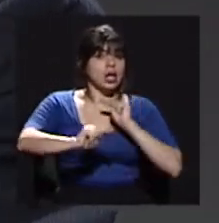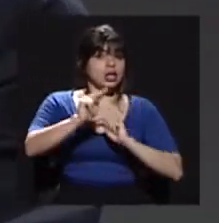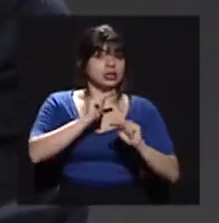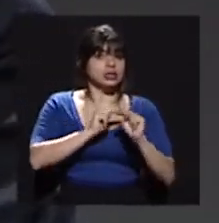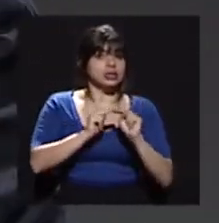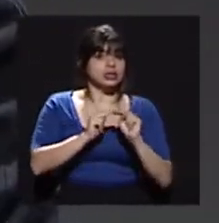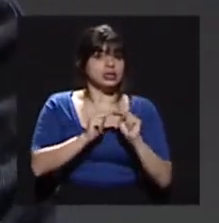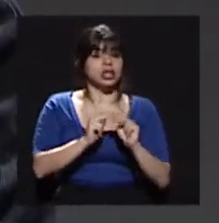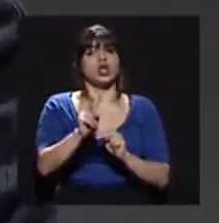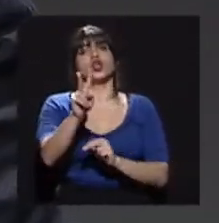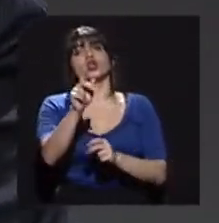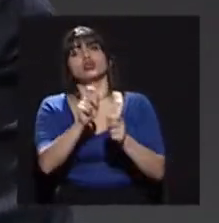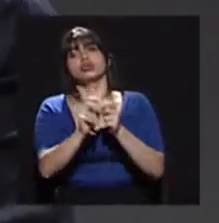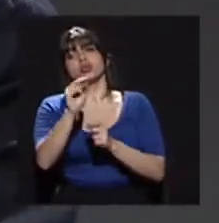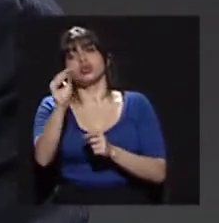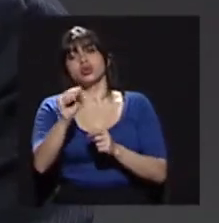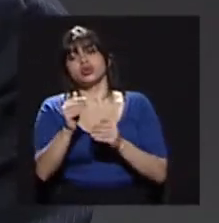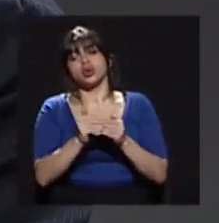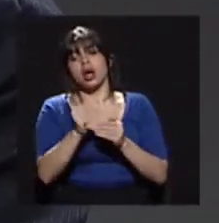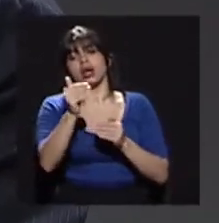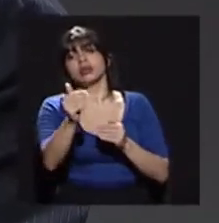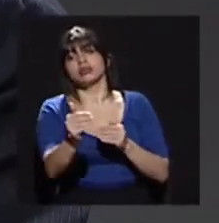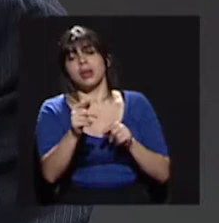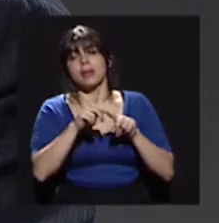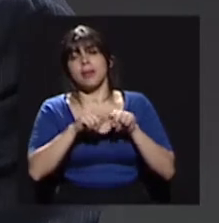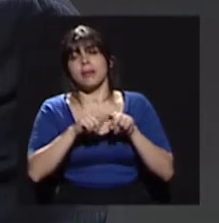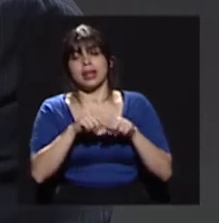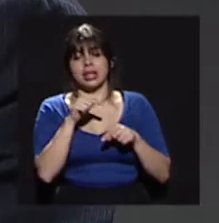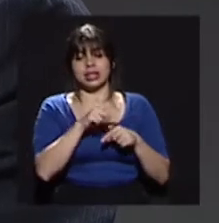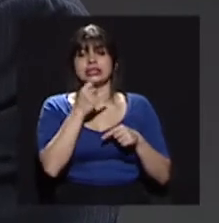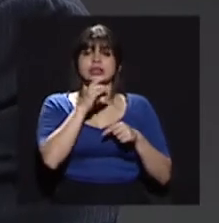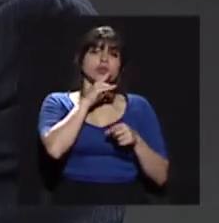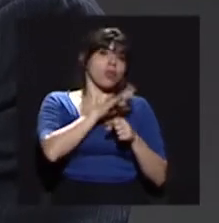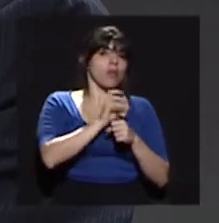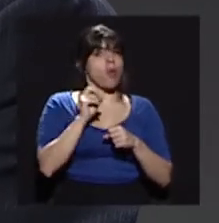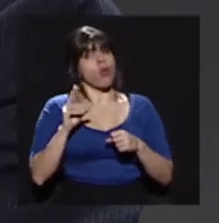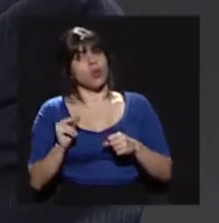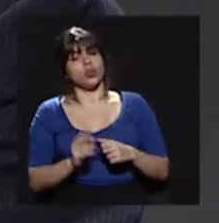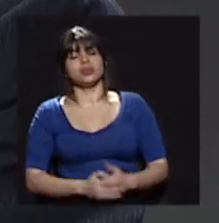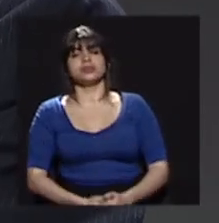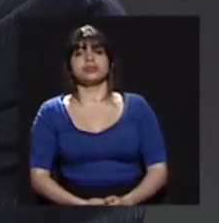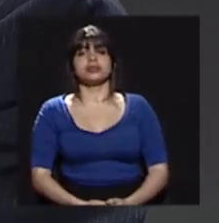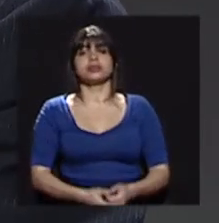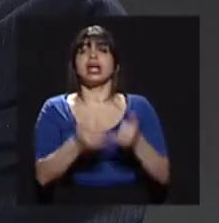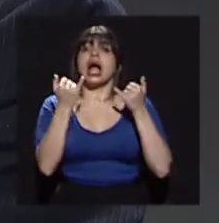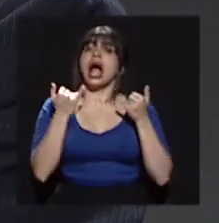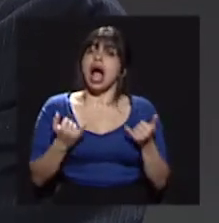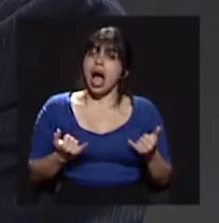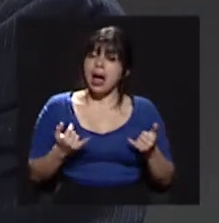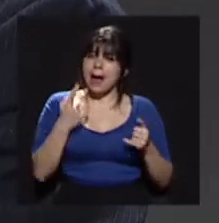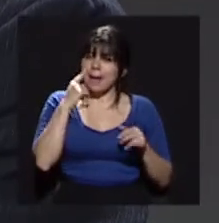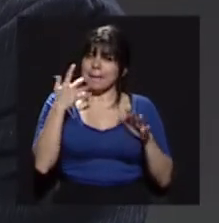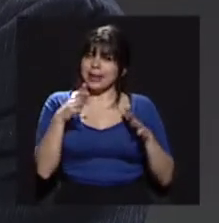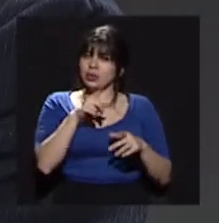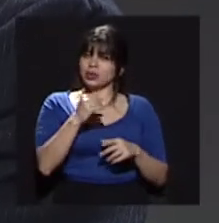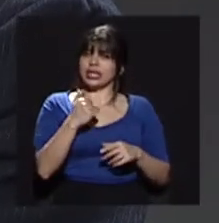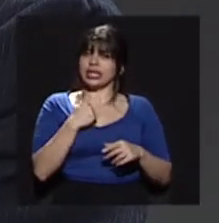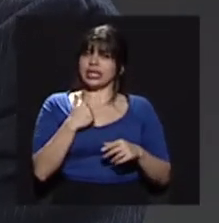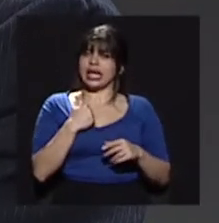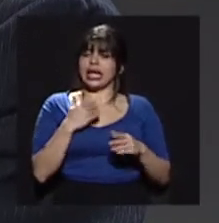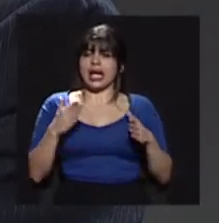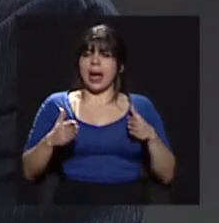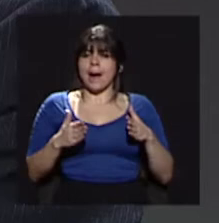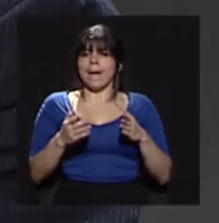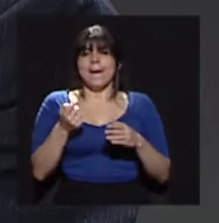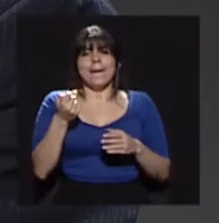y dos puntos porcentuales en función con ese cumplimiento ahora pareciera que usted tiene el camino